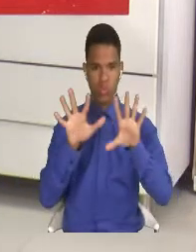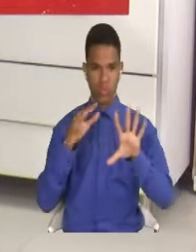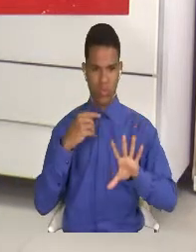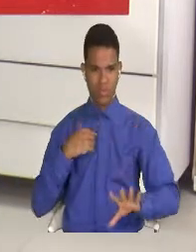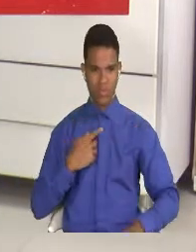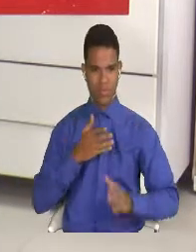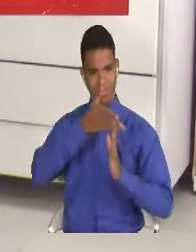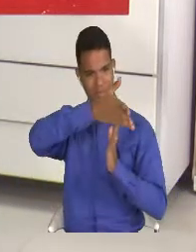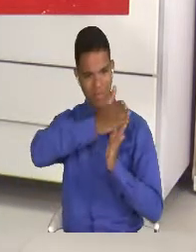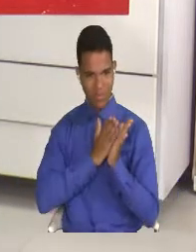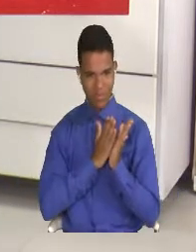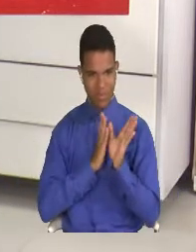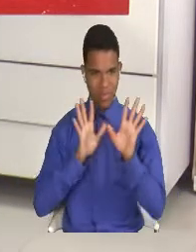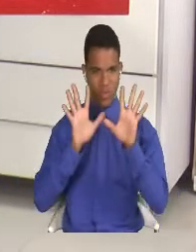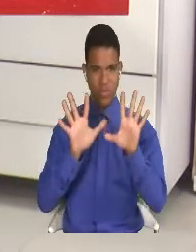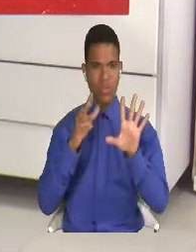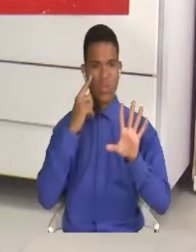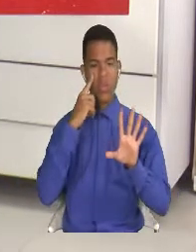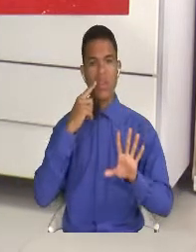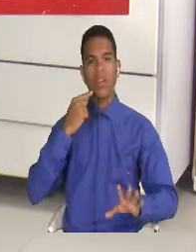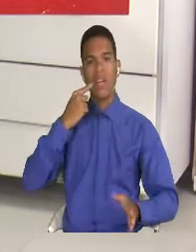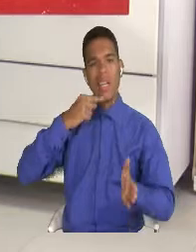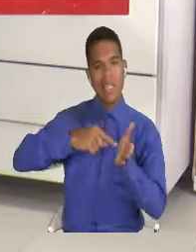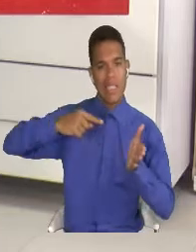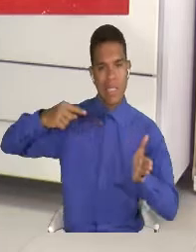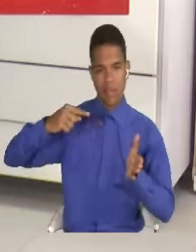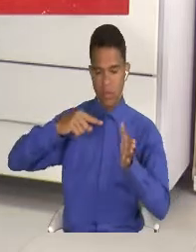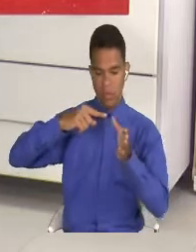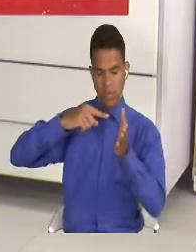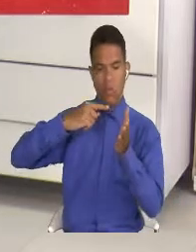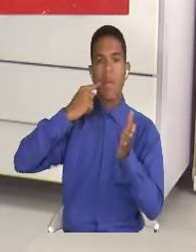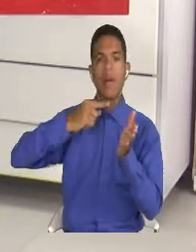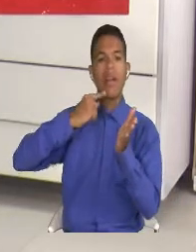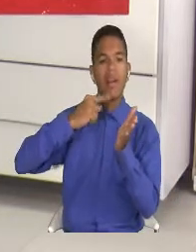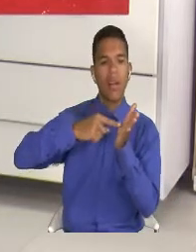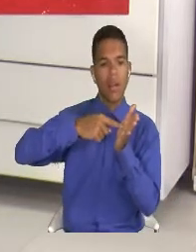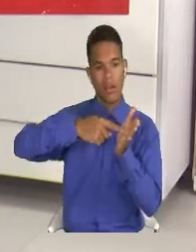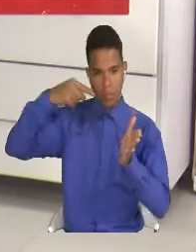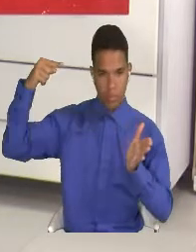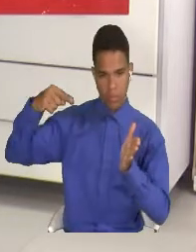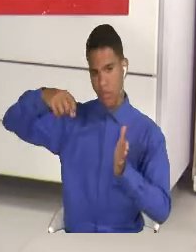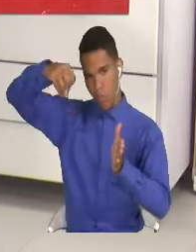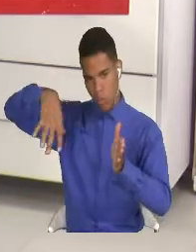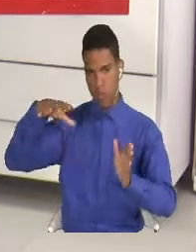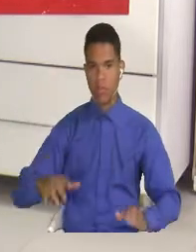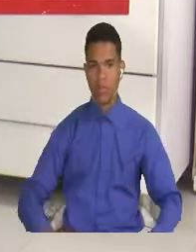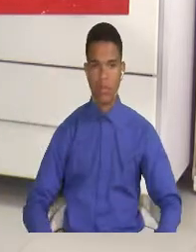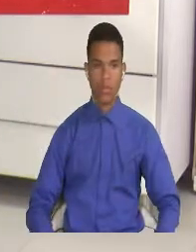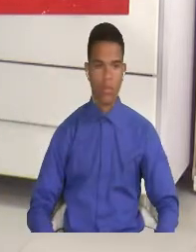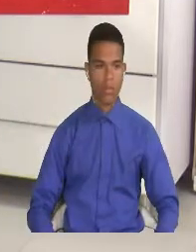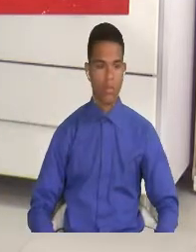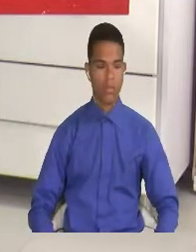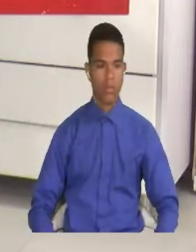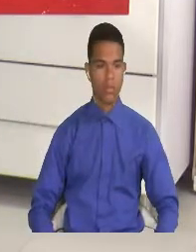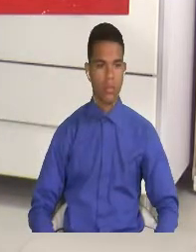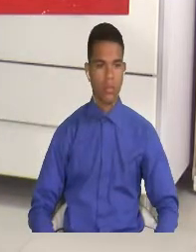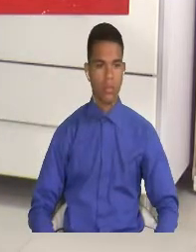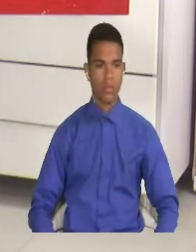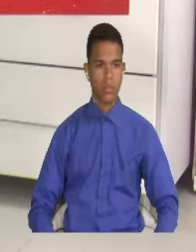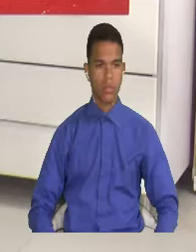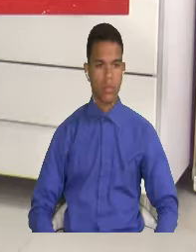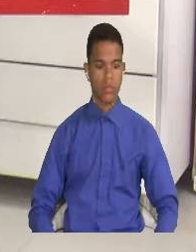salir con el palillo, o sea, se lo quitas. Ok, perfecto. Listo, entonces vamos a empezar a emplatar. Yo voy a coger por acá